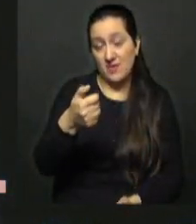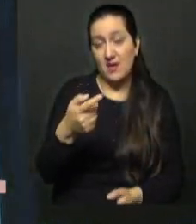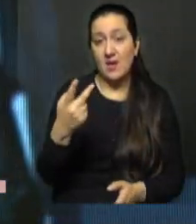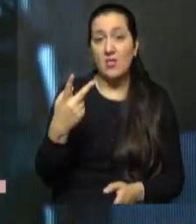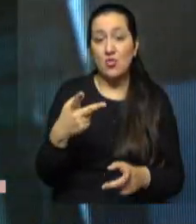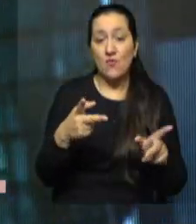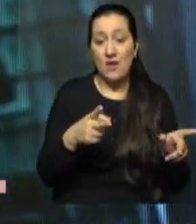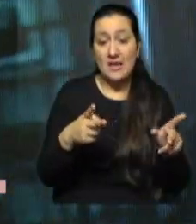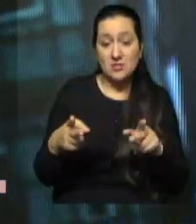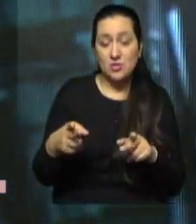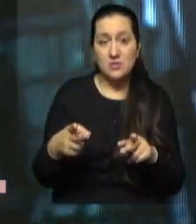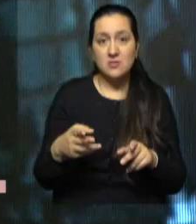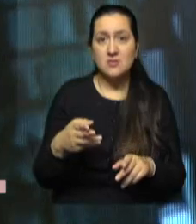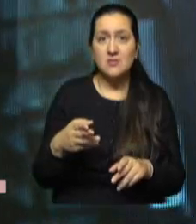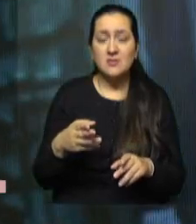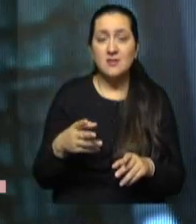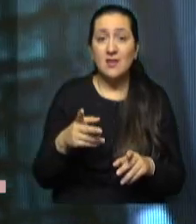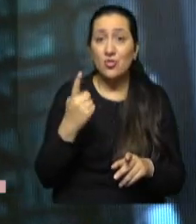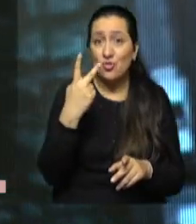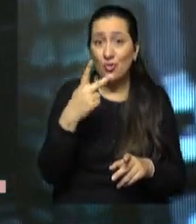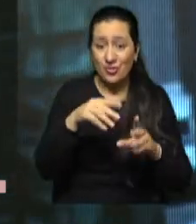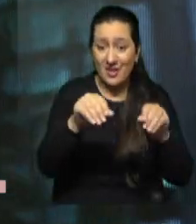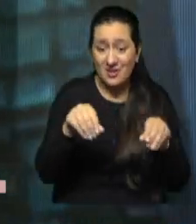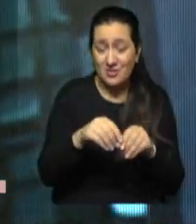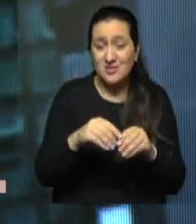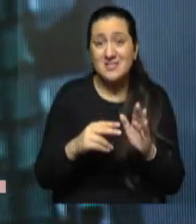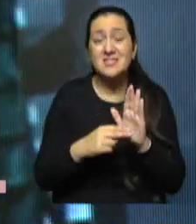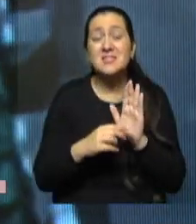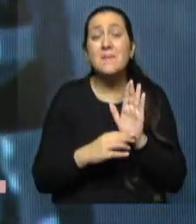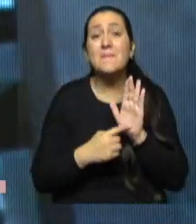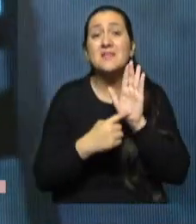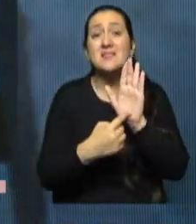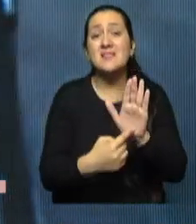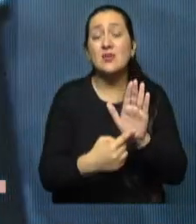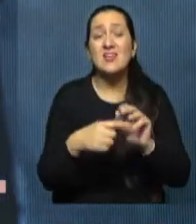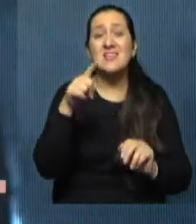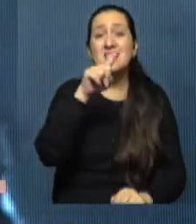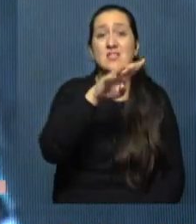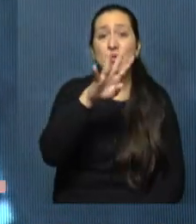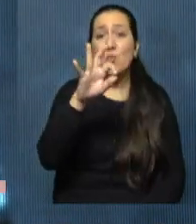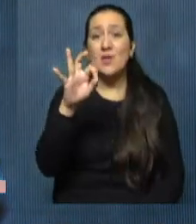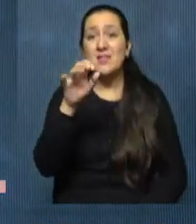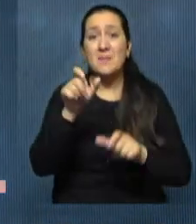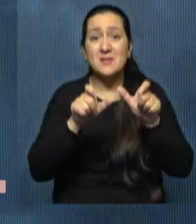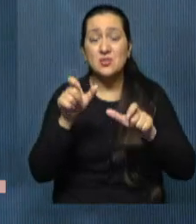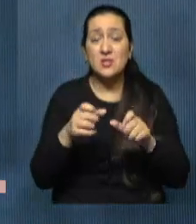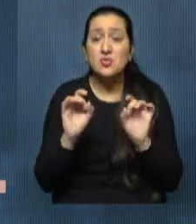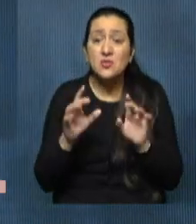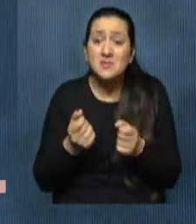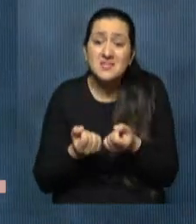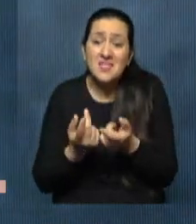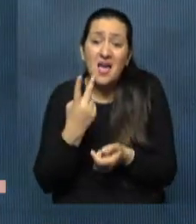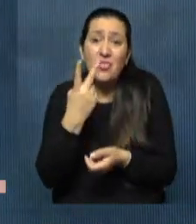fracciones se presentaron 140 personas para dos fracciones es decir se le va a dar a dos familias